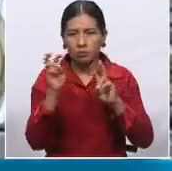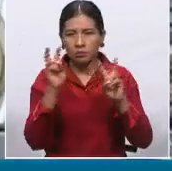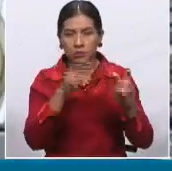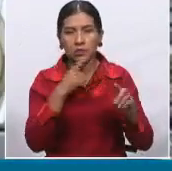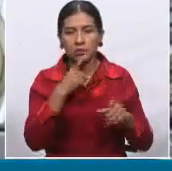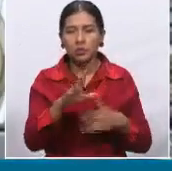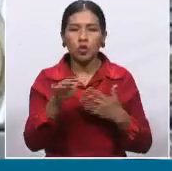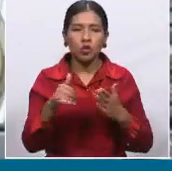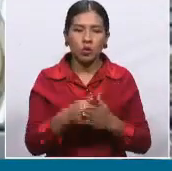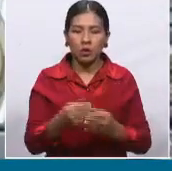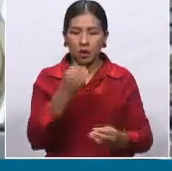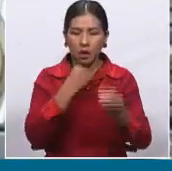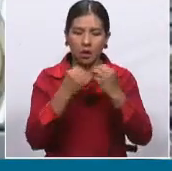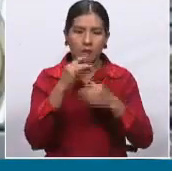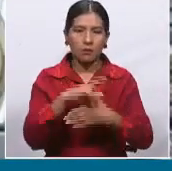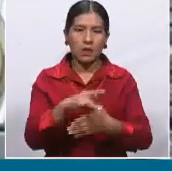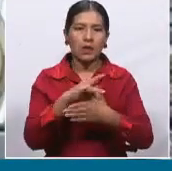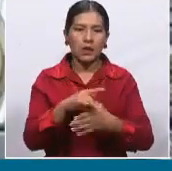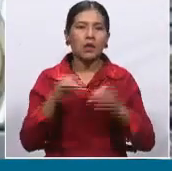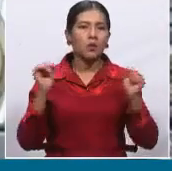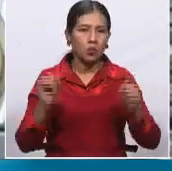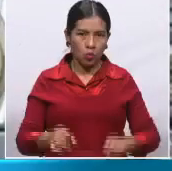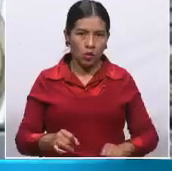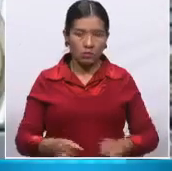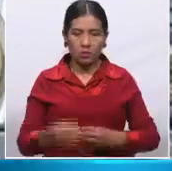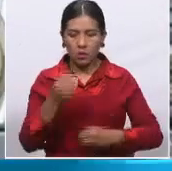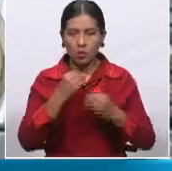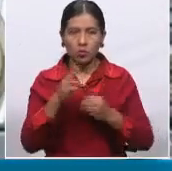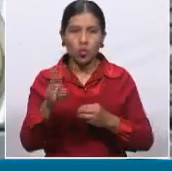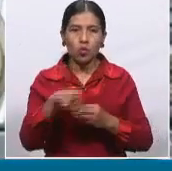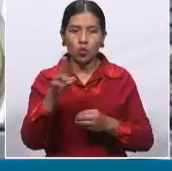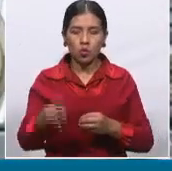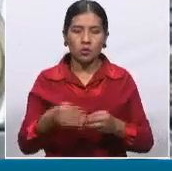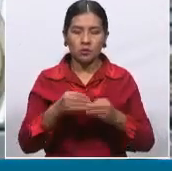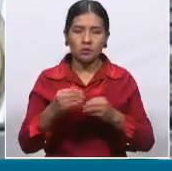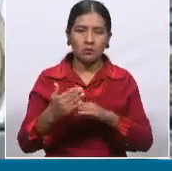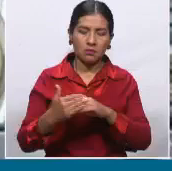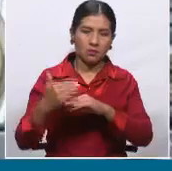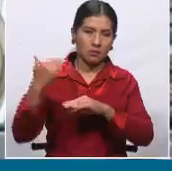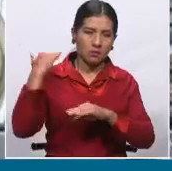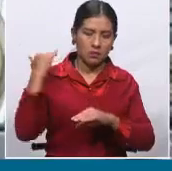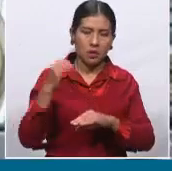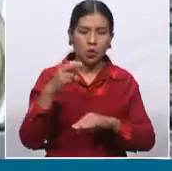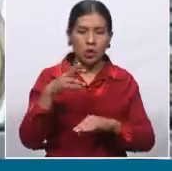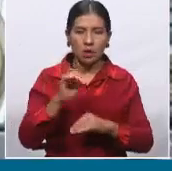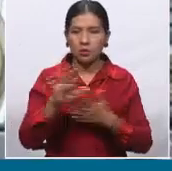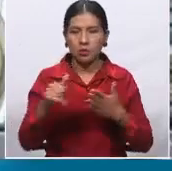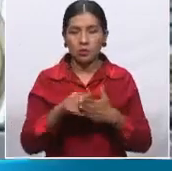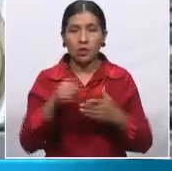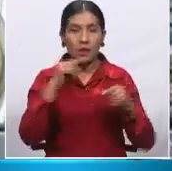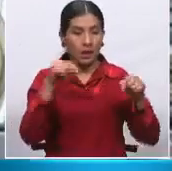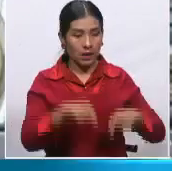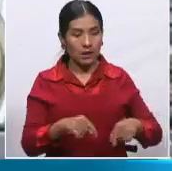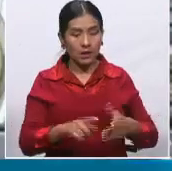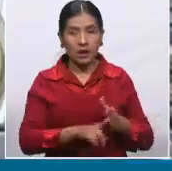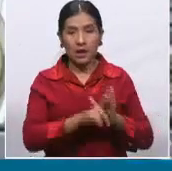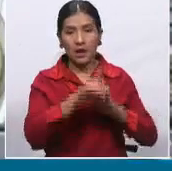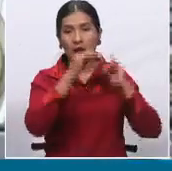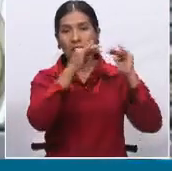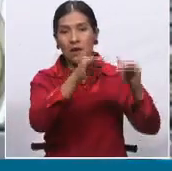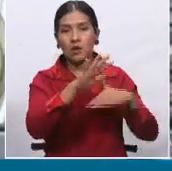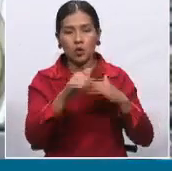es consumible la carne, es consumible el cuero, y así como estos ejemplos hay en el altiplano también, haciendo